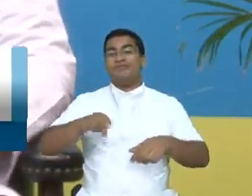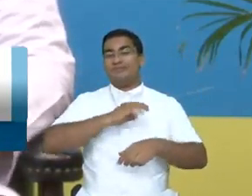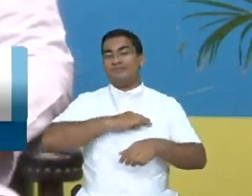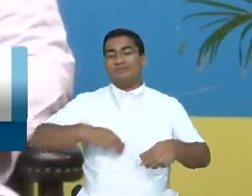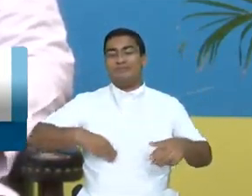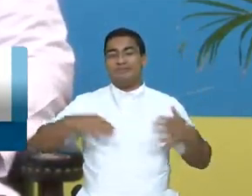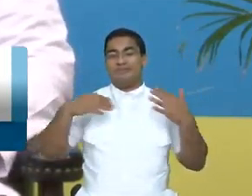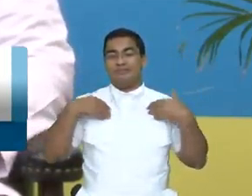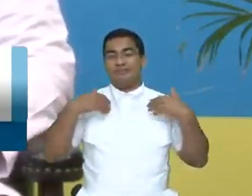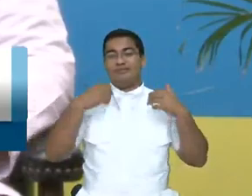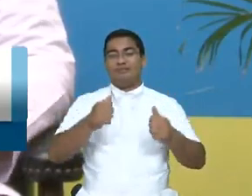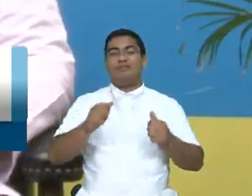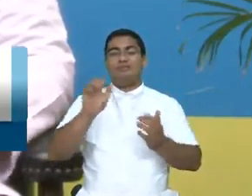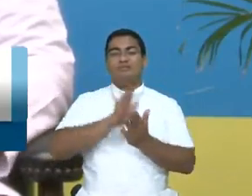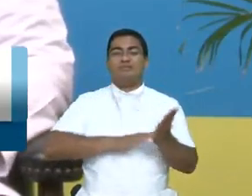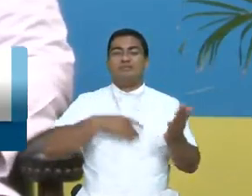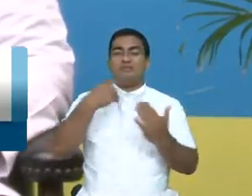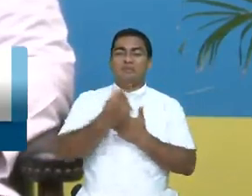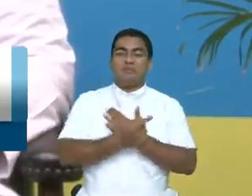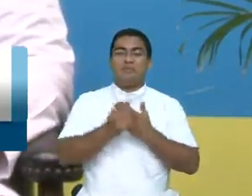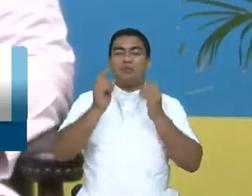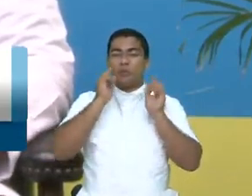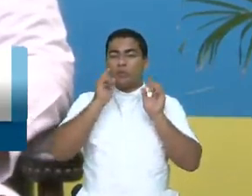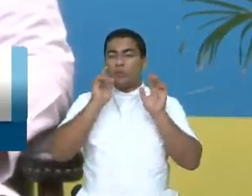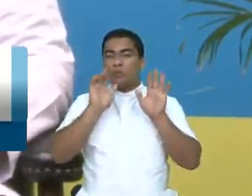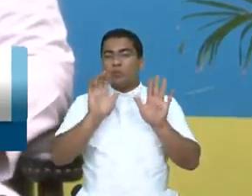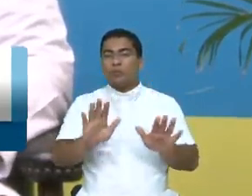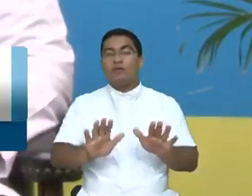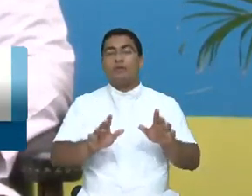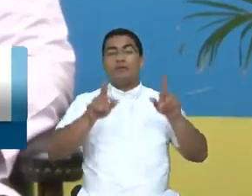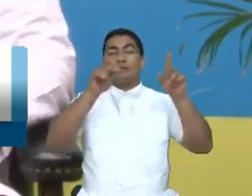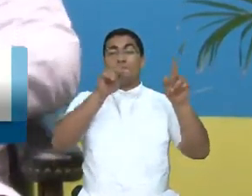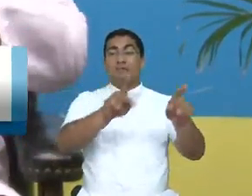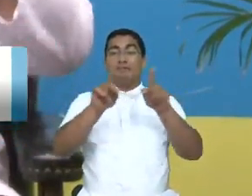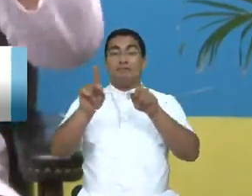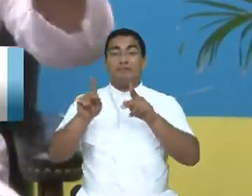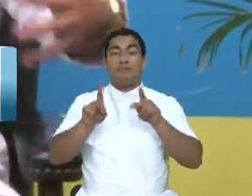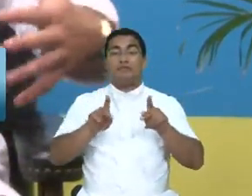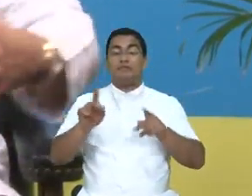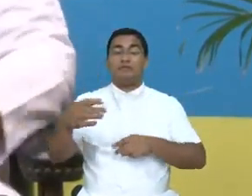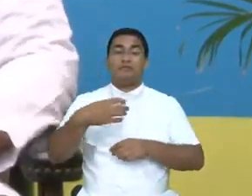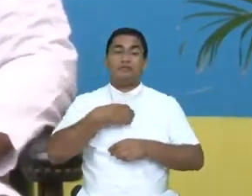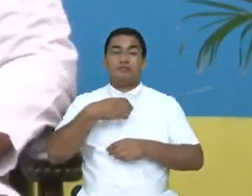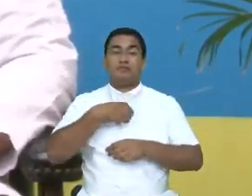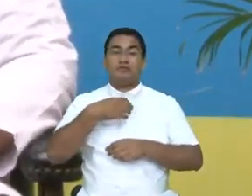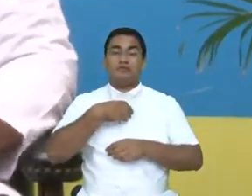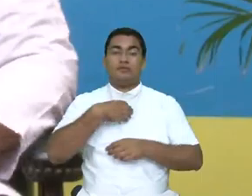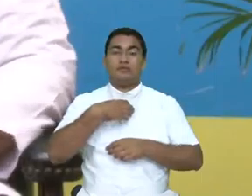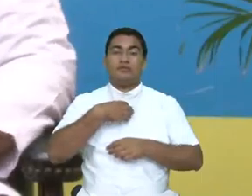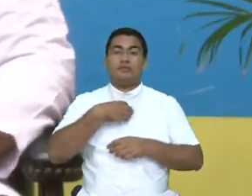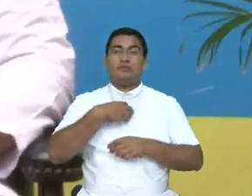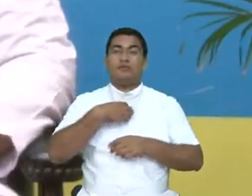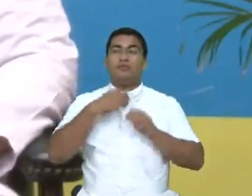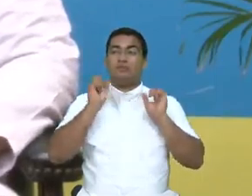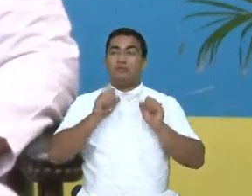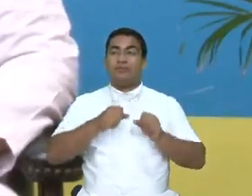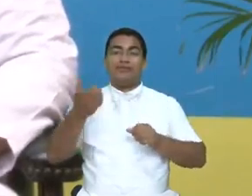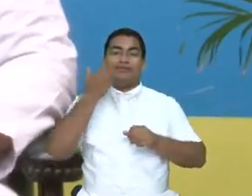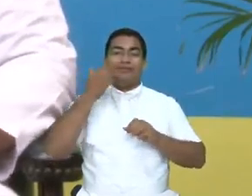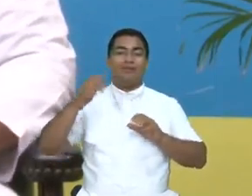ya dedicados a eso. Hay regiones aisladas donde la gente, por sus características, pueden contraer esta